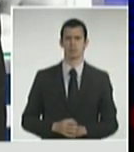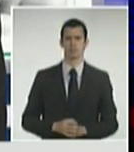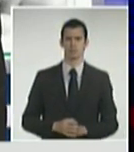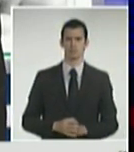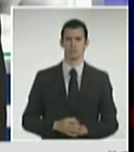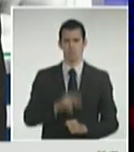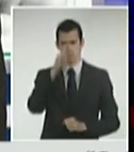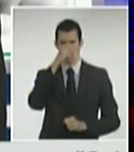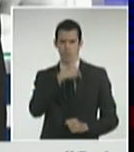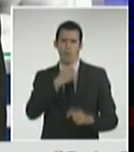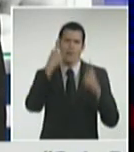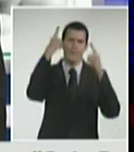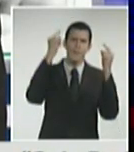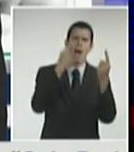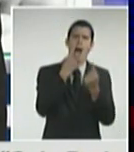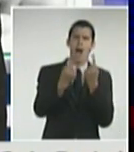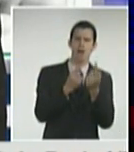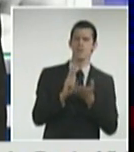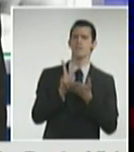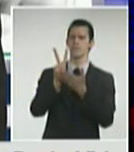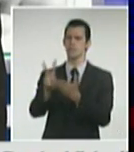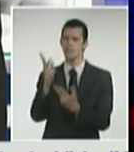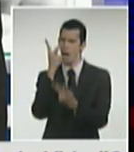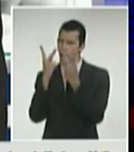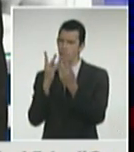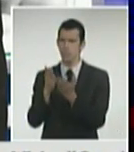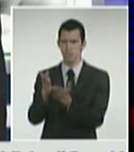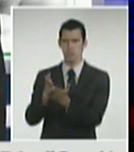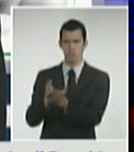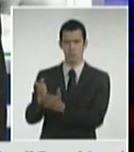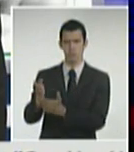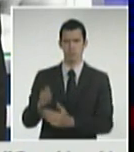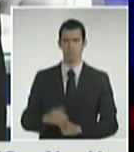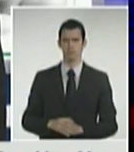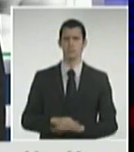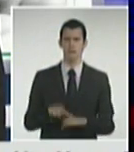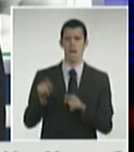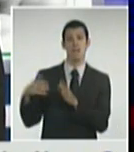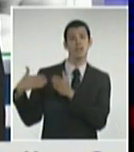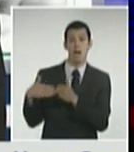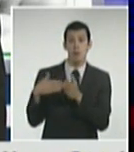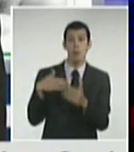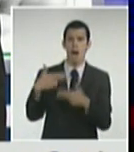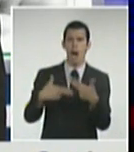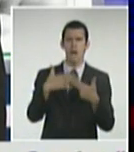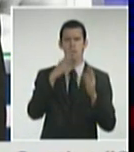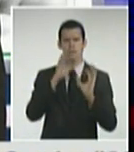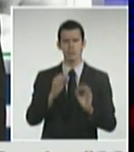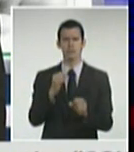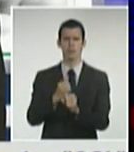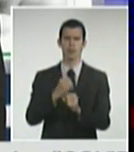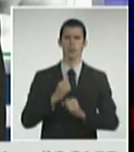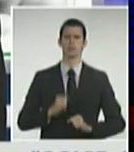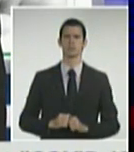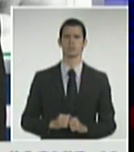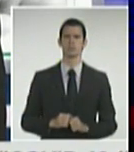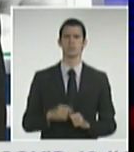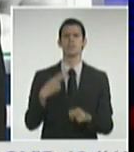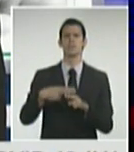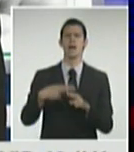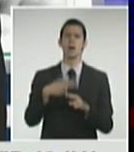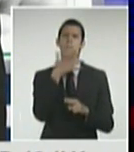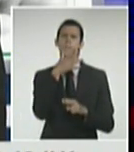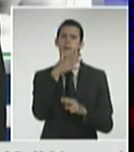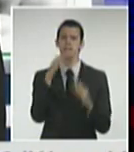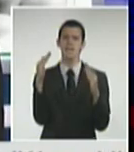asistencial en la comunidad. Ya ahí en la provincia de Granma se están aplicando dichos protocolos con estricto apego a lo que establecen, lo cual